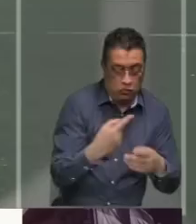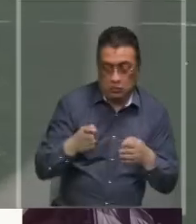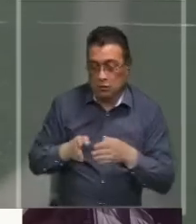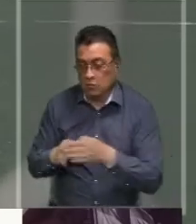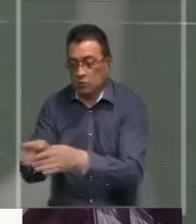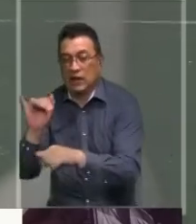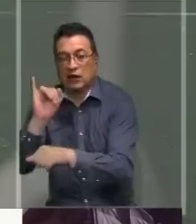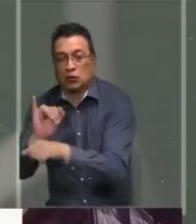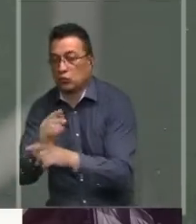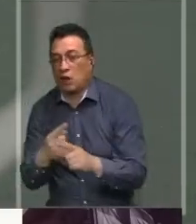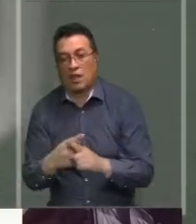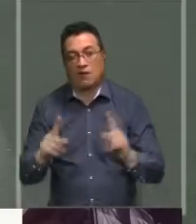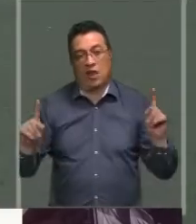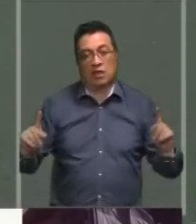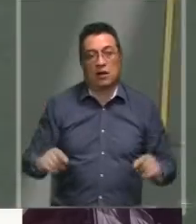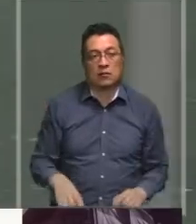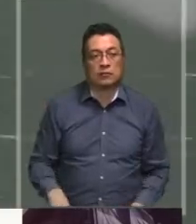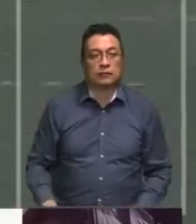institución.